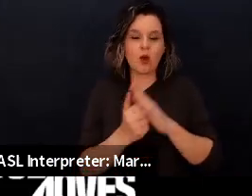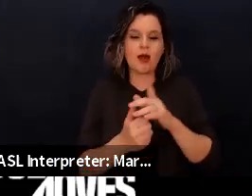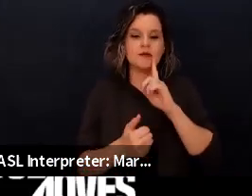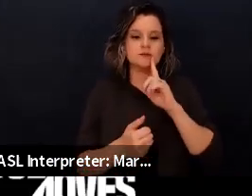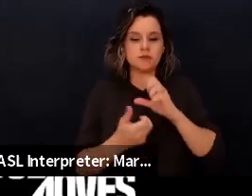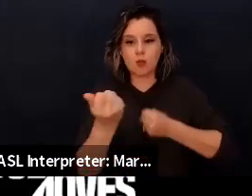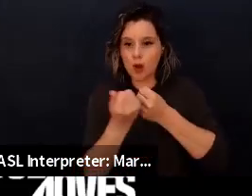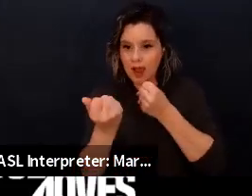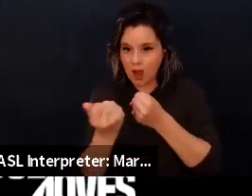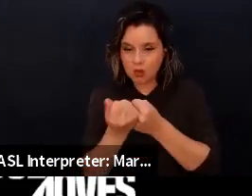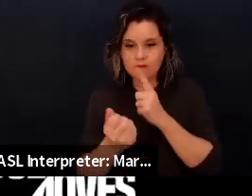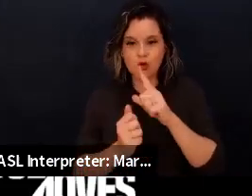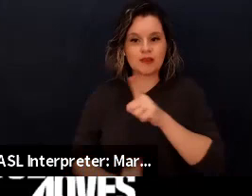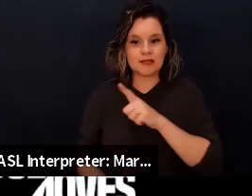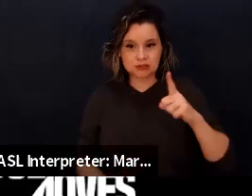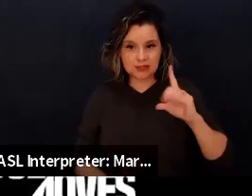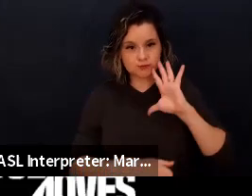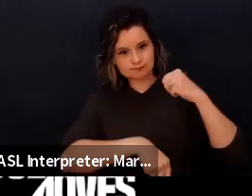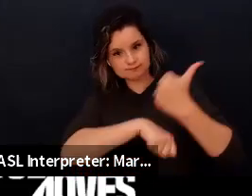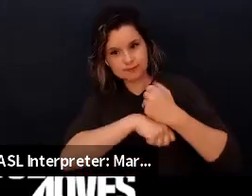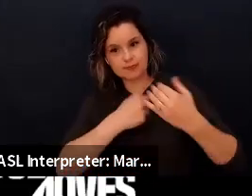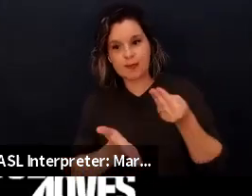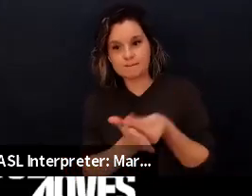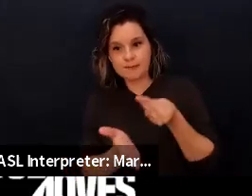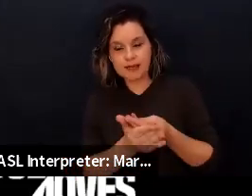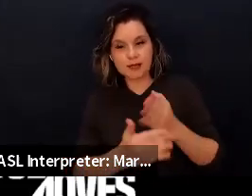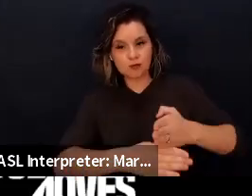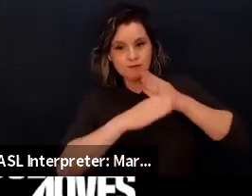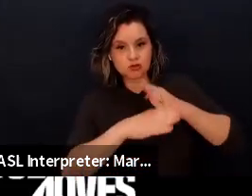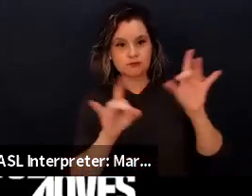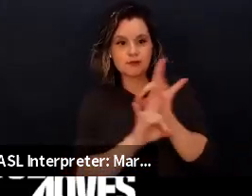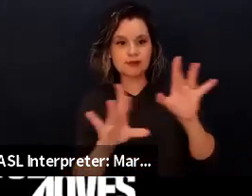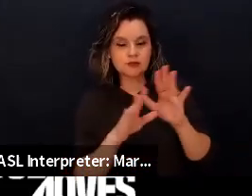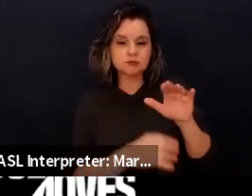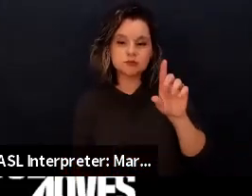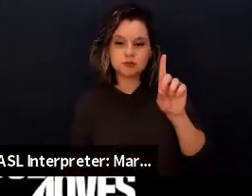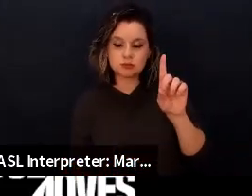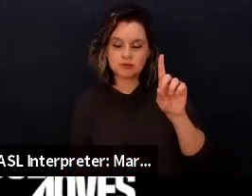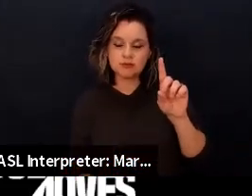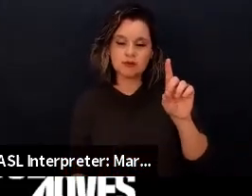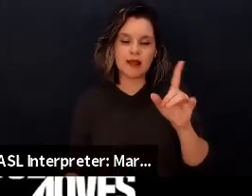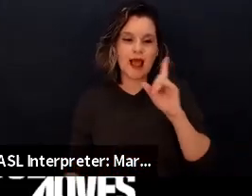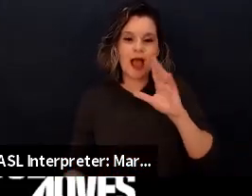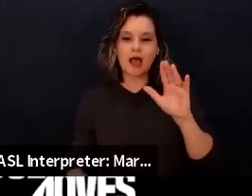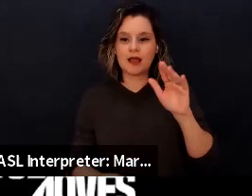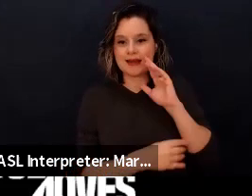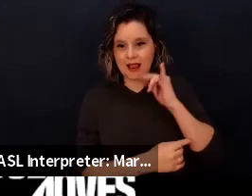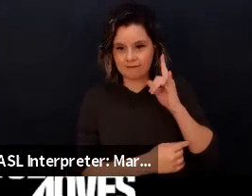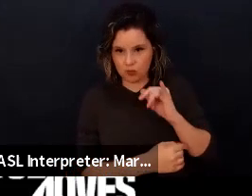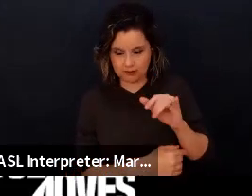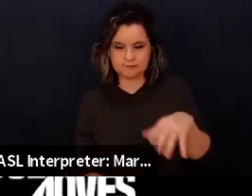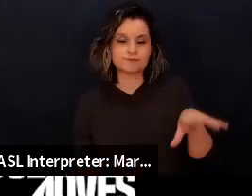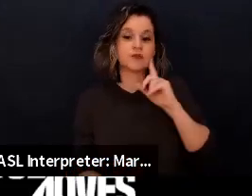una legislación para crear el Fondo de Prevención de la Violencia Doméstica y Agresión Sexual de California.